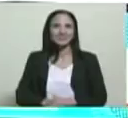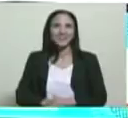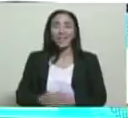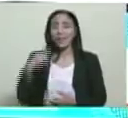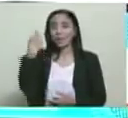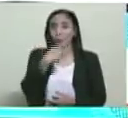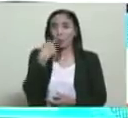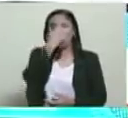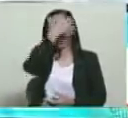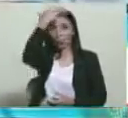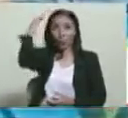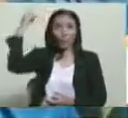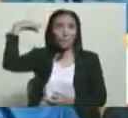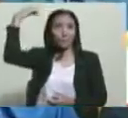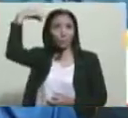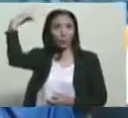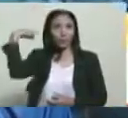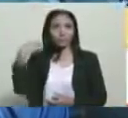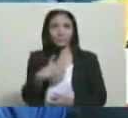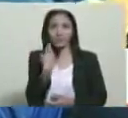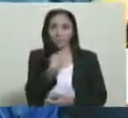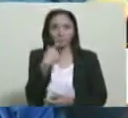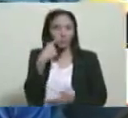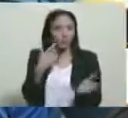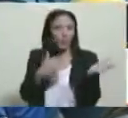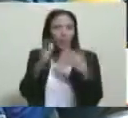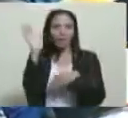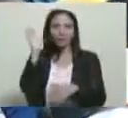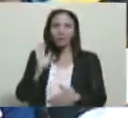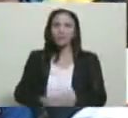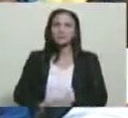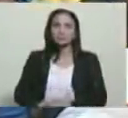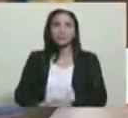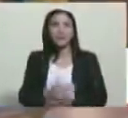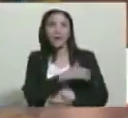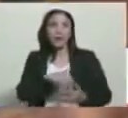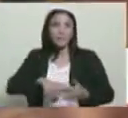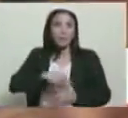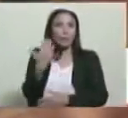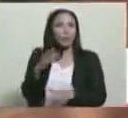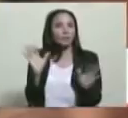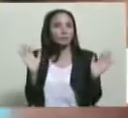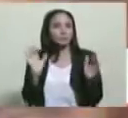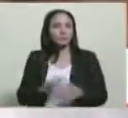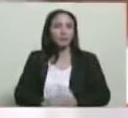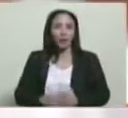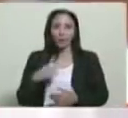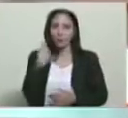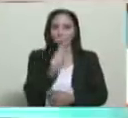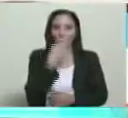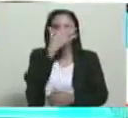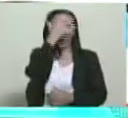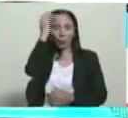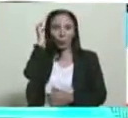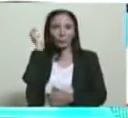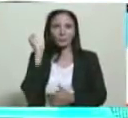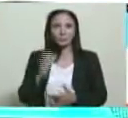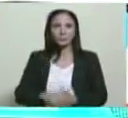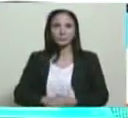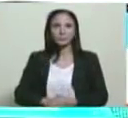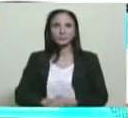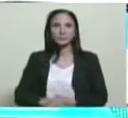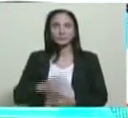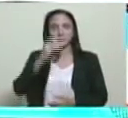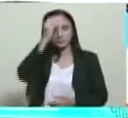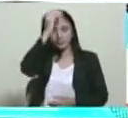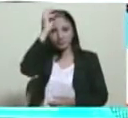Rojo, rojito. Para adelante, ¿verdad? Se pone de moda. Bueno.